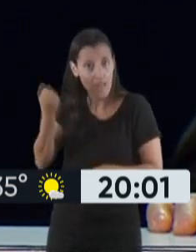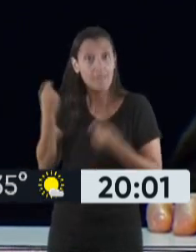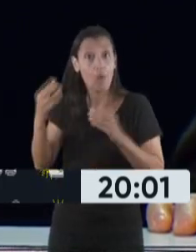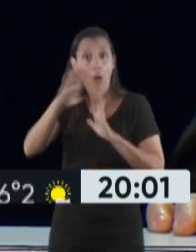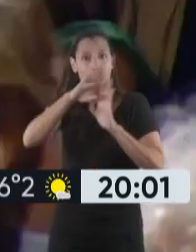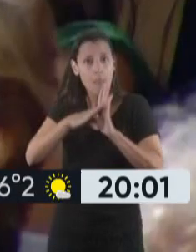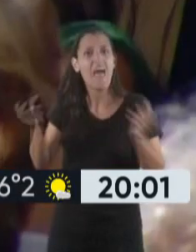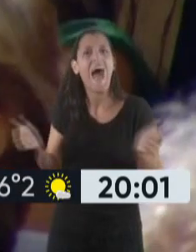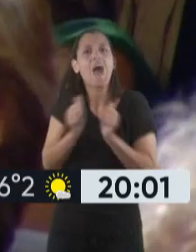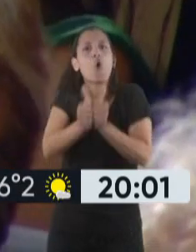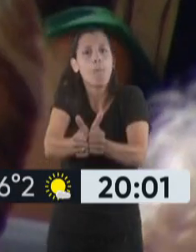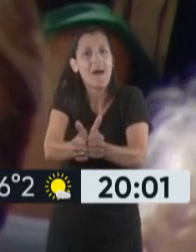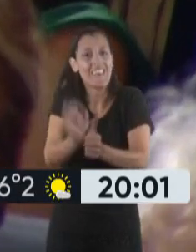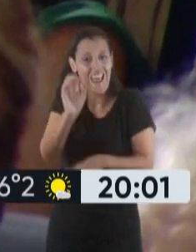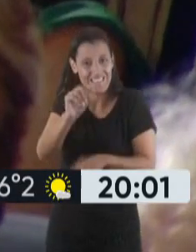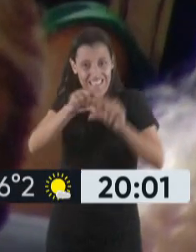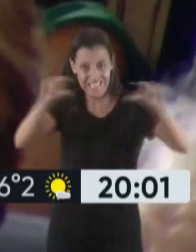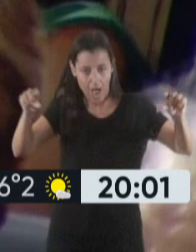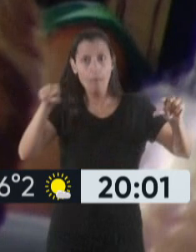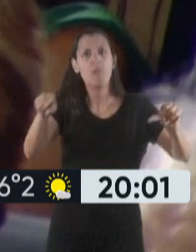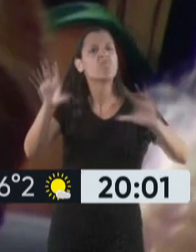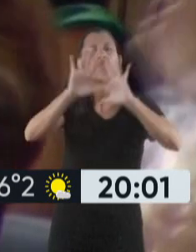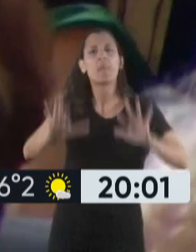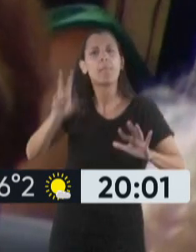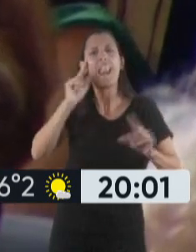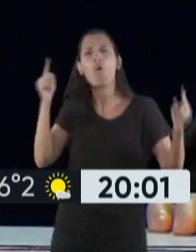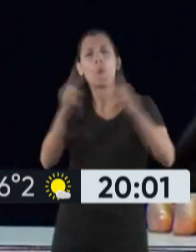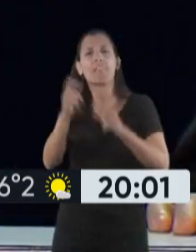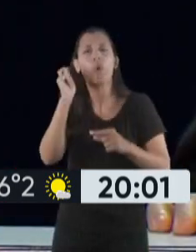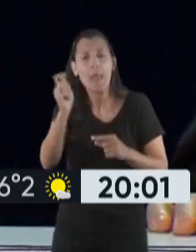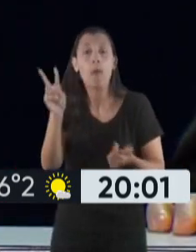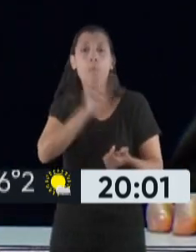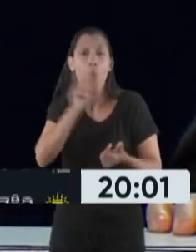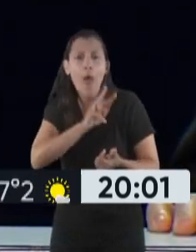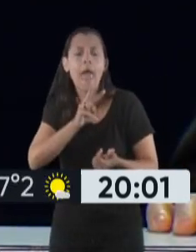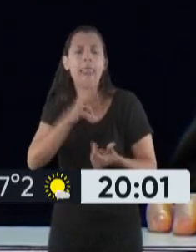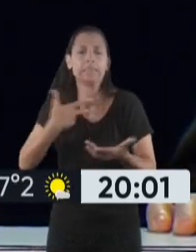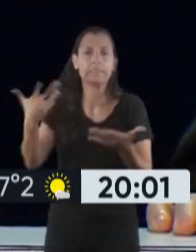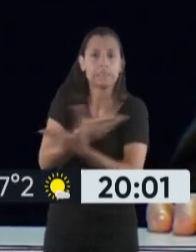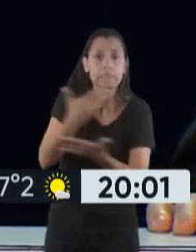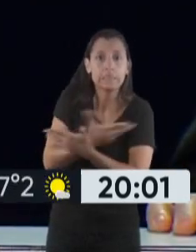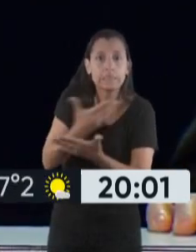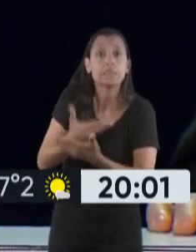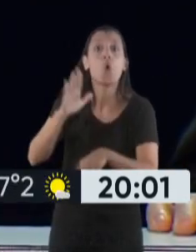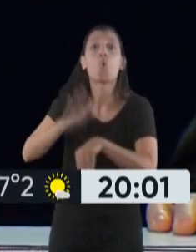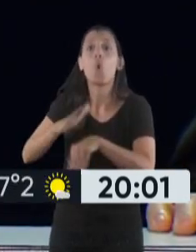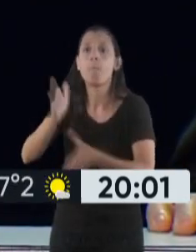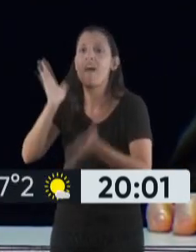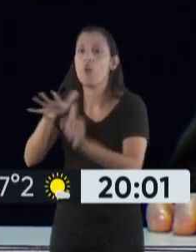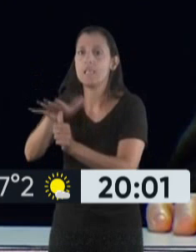plan Acompañar, que está preparada para mujeres víctimas de la violencia de